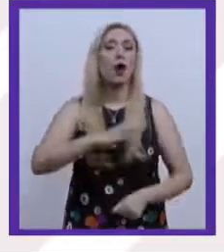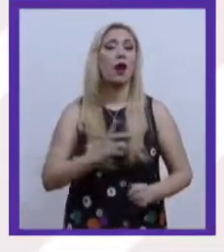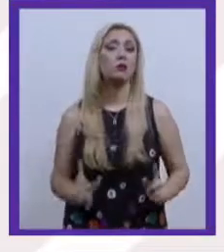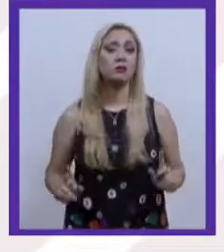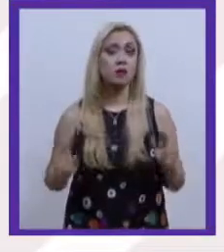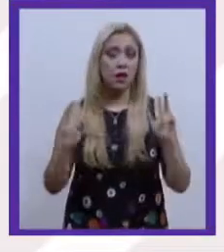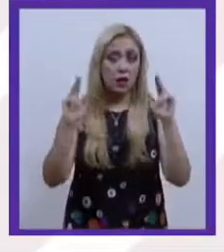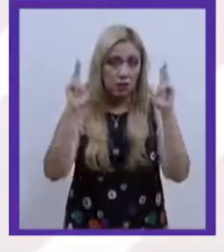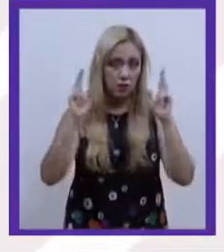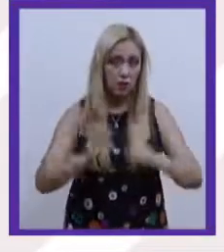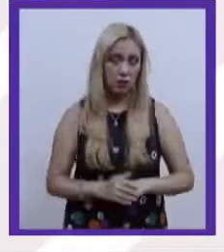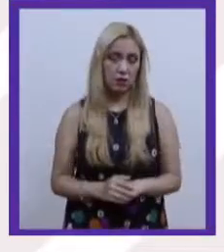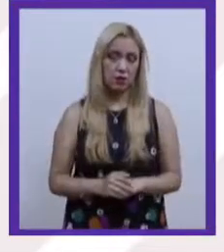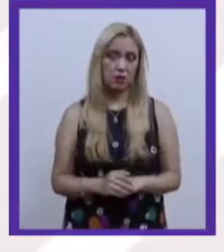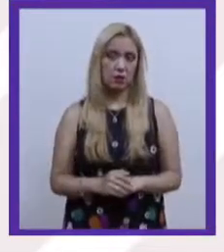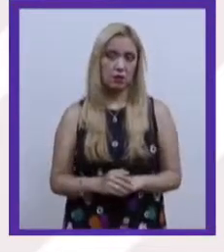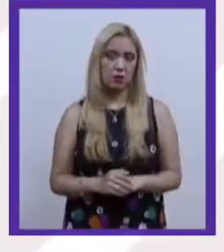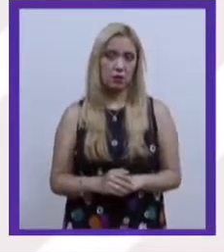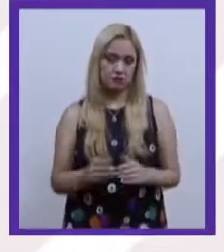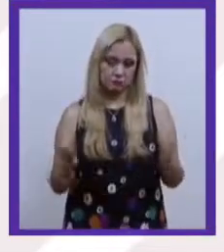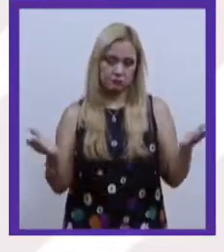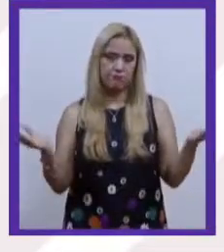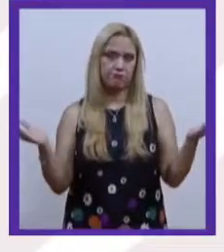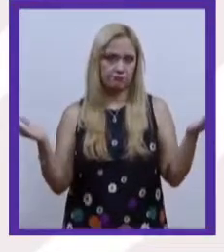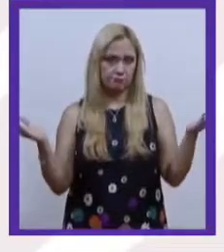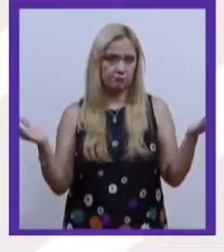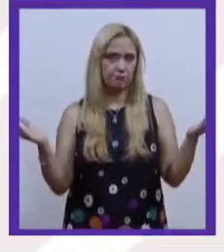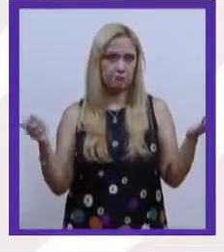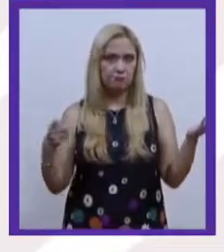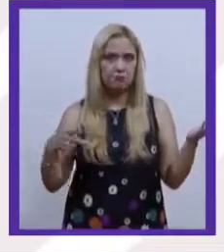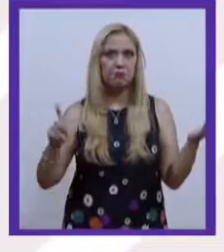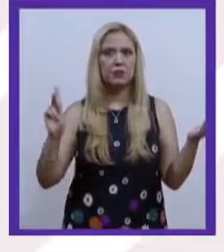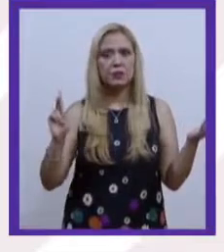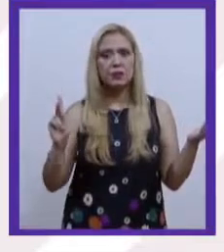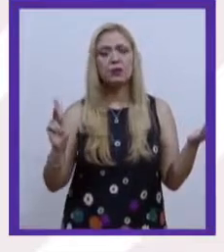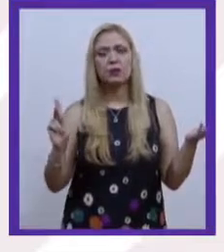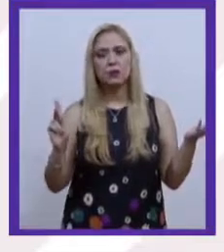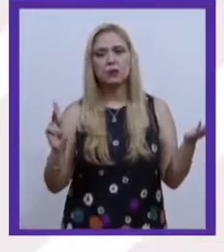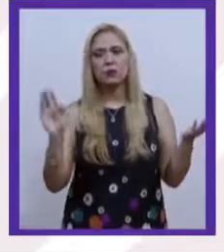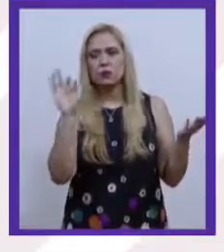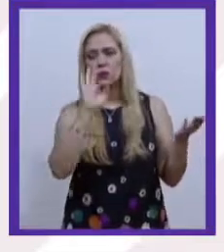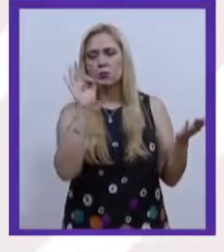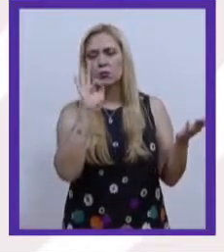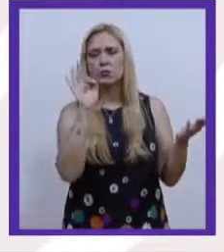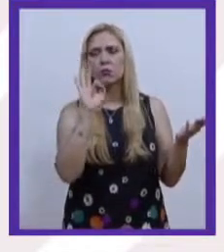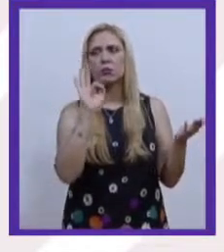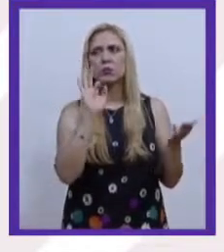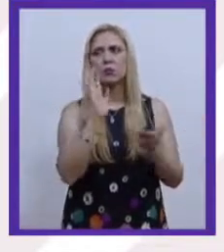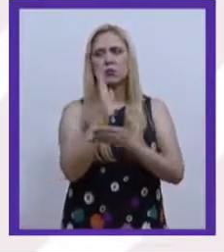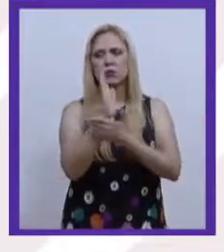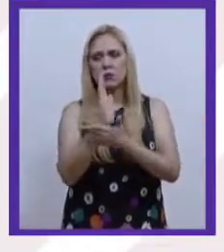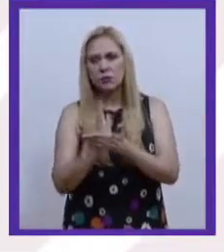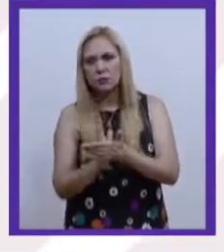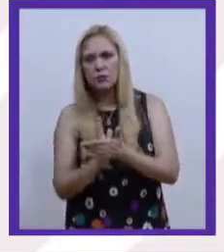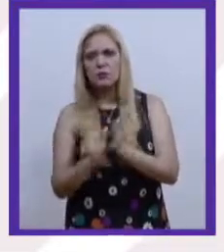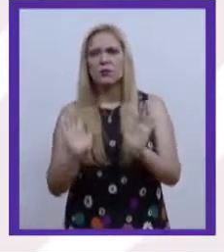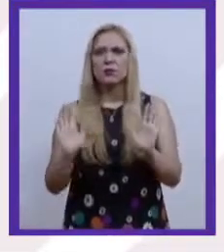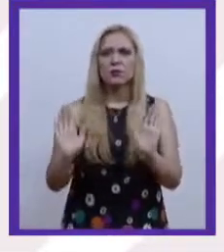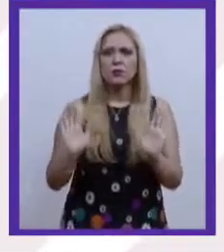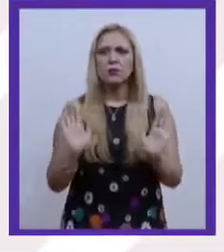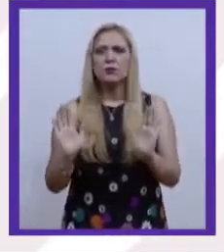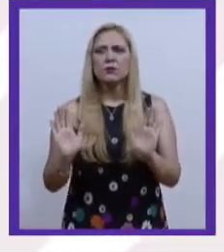es decir, lo tiene que asumir, pero ahí el sector privado podría asumir parte de esta, digamos,